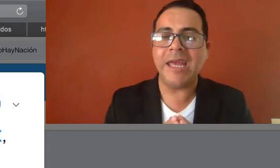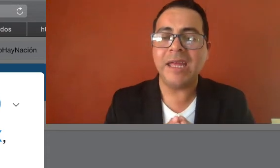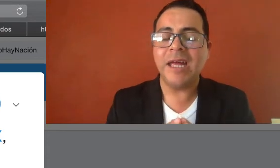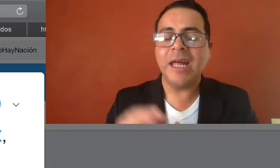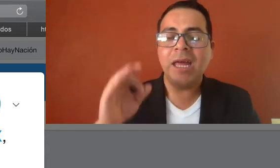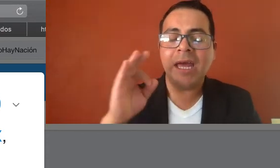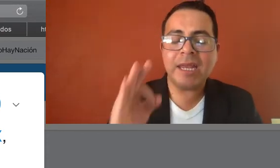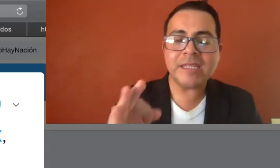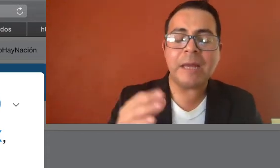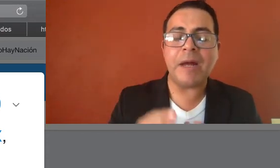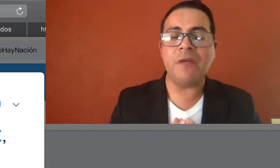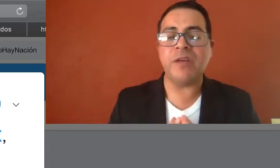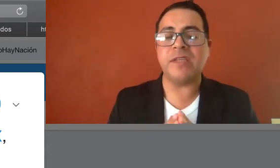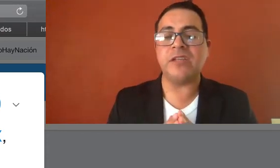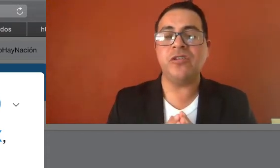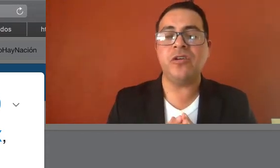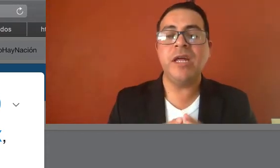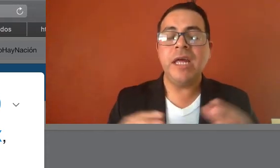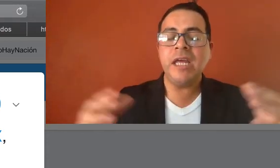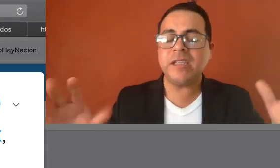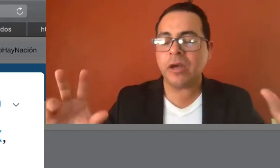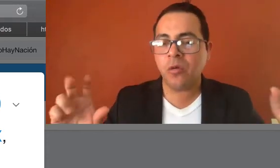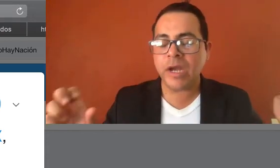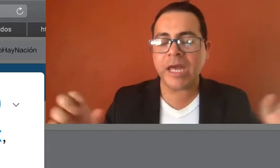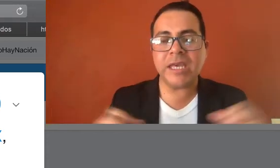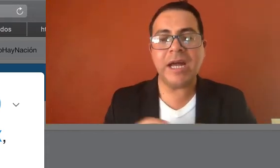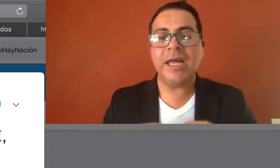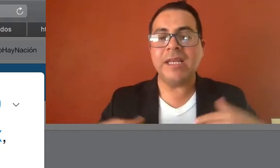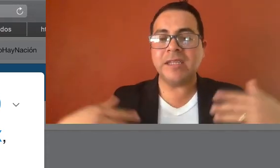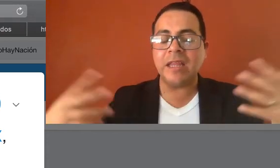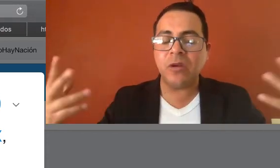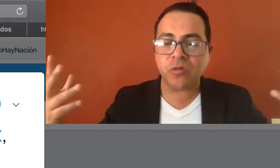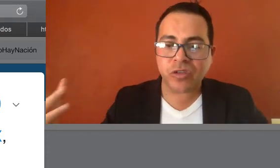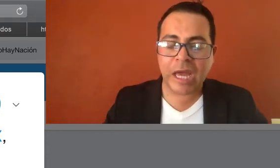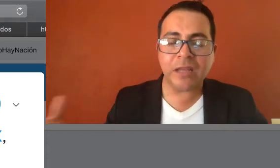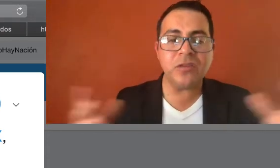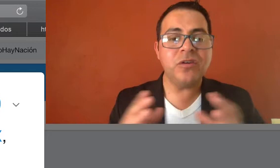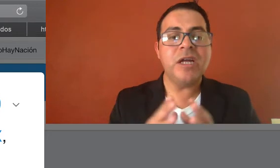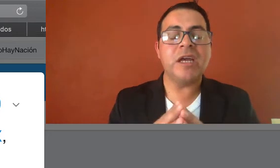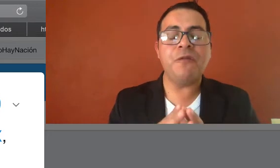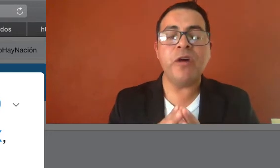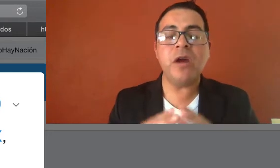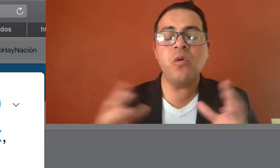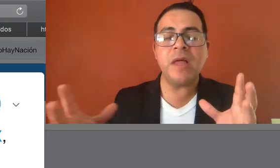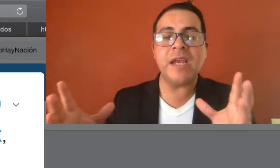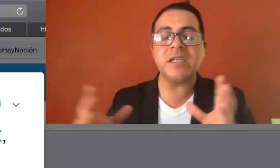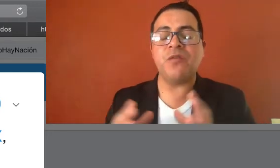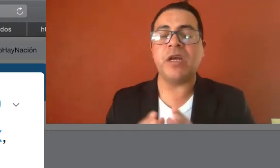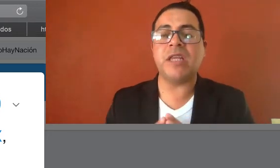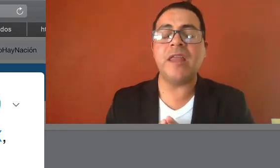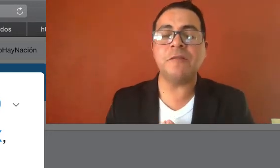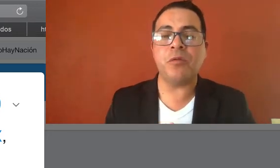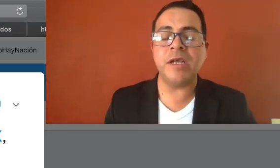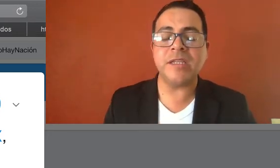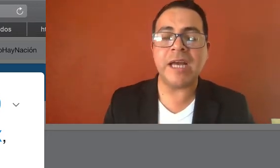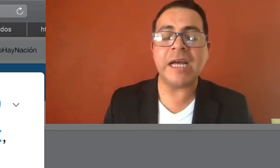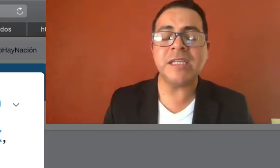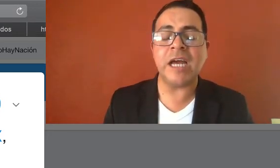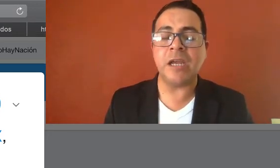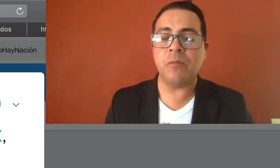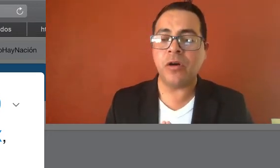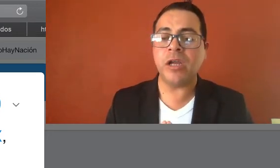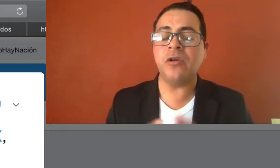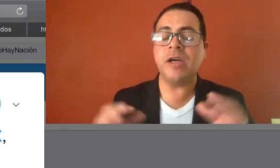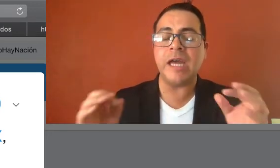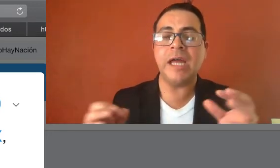ahí en esta manifestación y según ella está denunciando que fue una de las afectadas por este gas